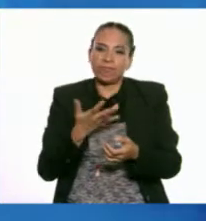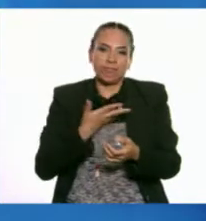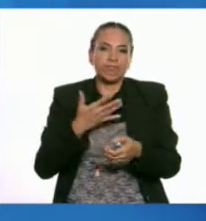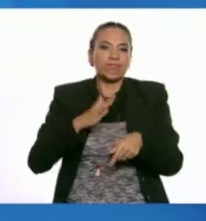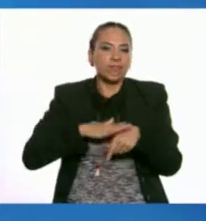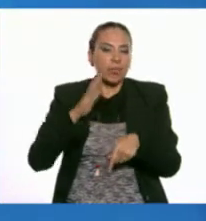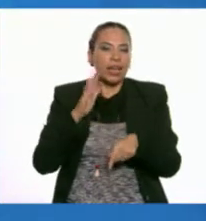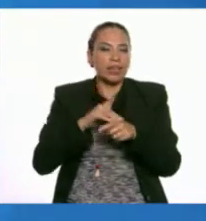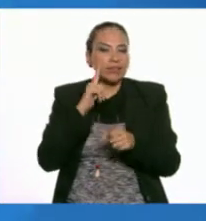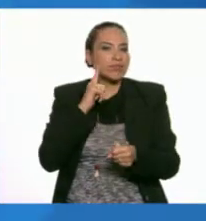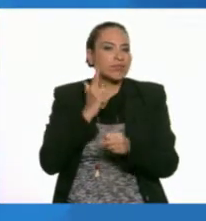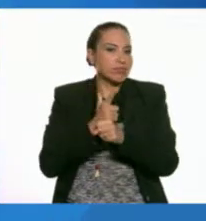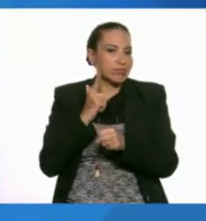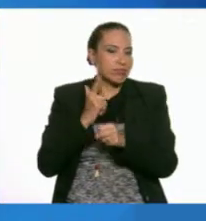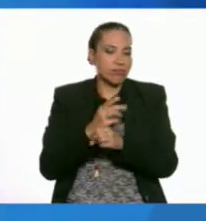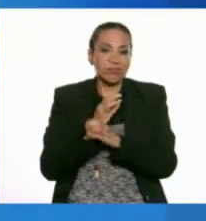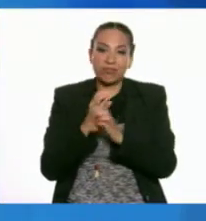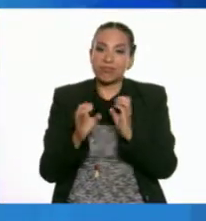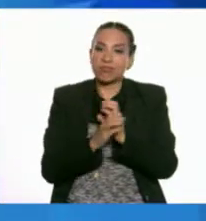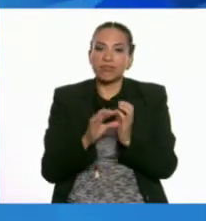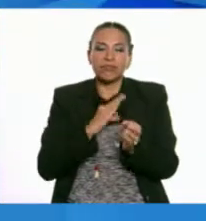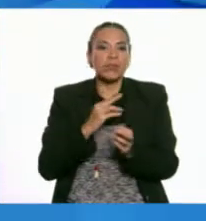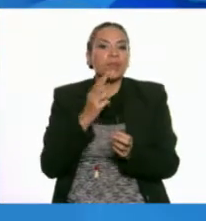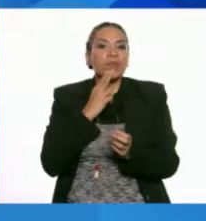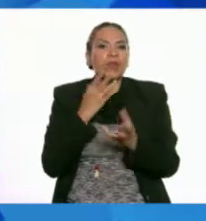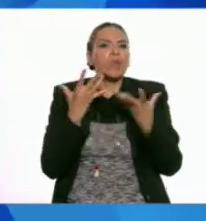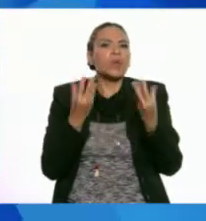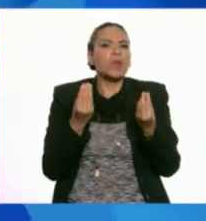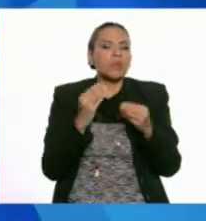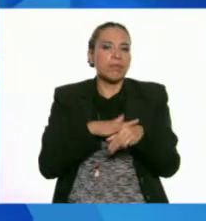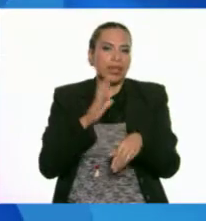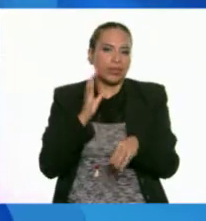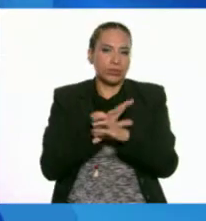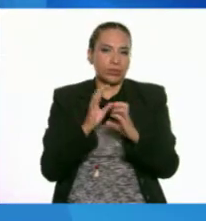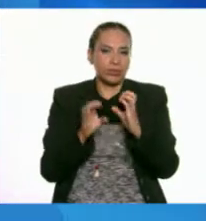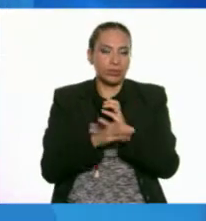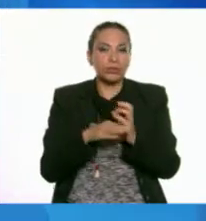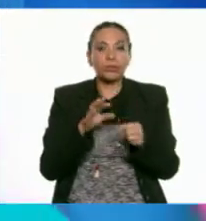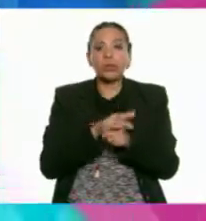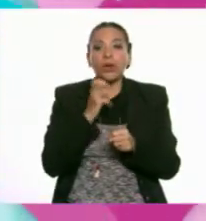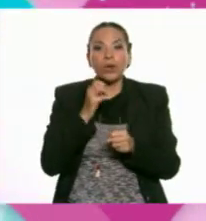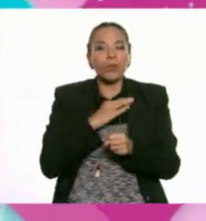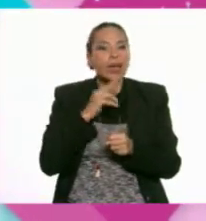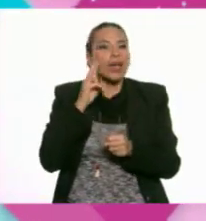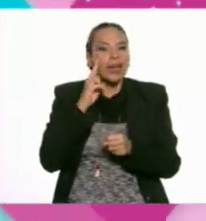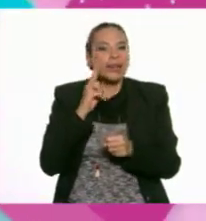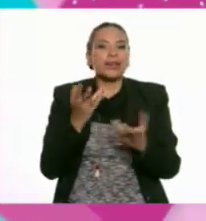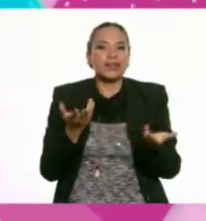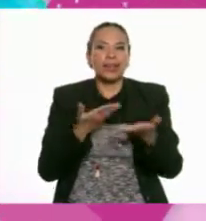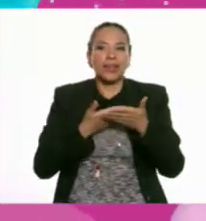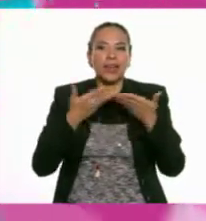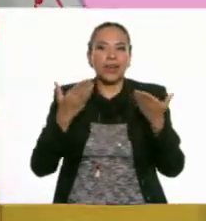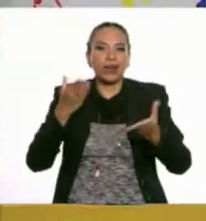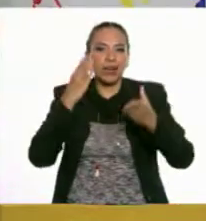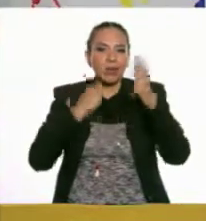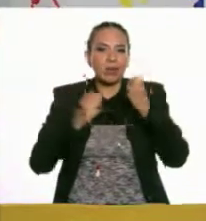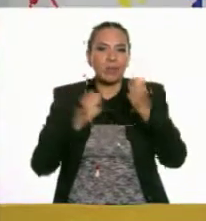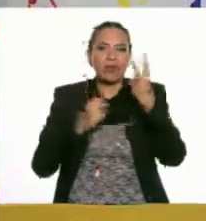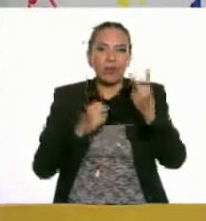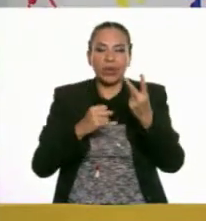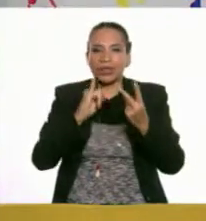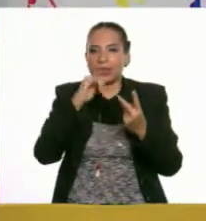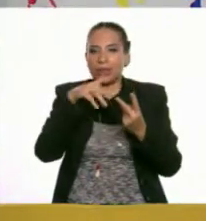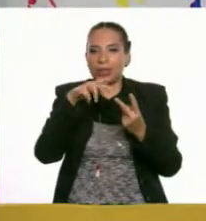más descubrimientos. Sí, se pueden utilizar para muchas más cosas. Entonces podemos ver que ahora aprendimos que hay dos